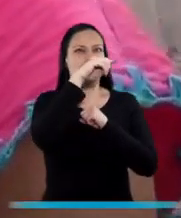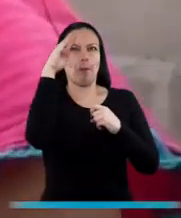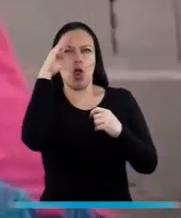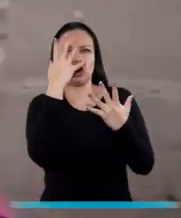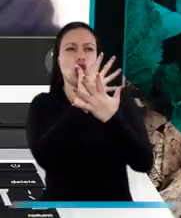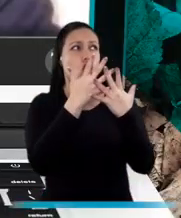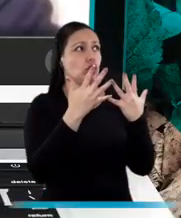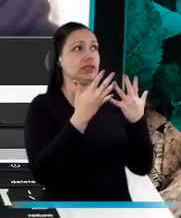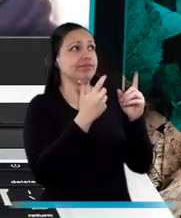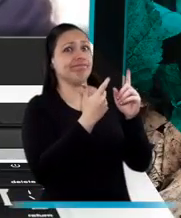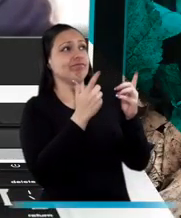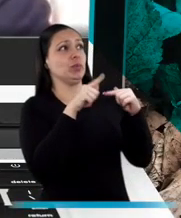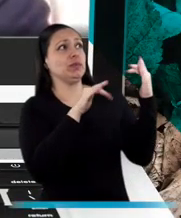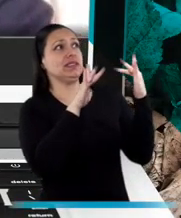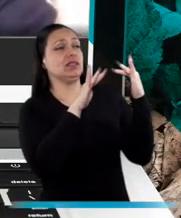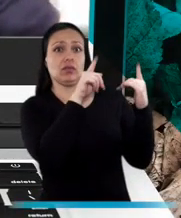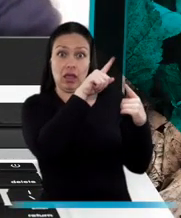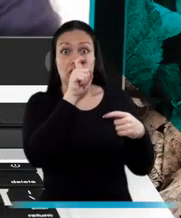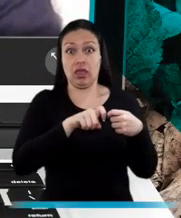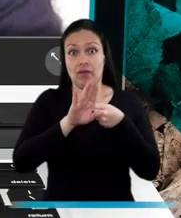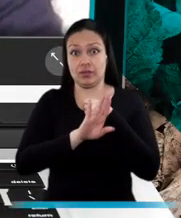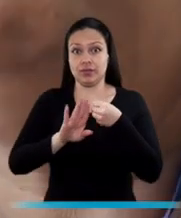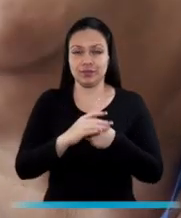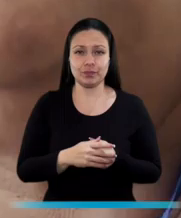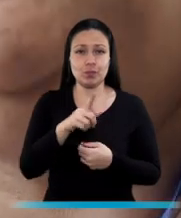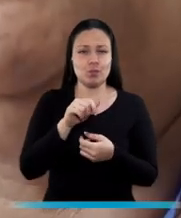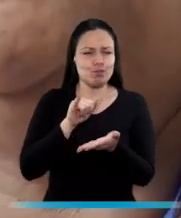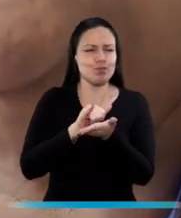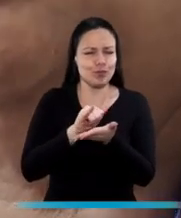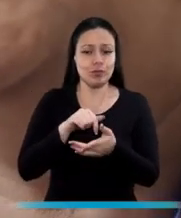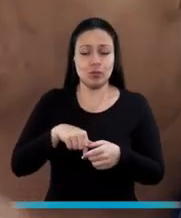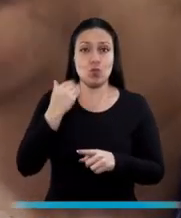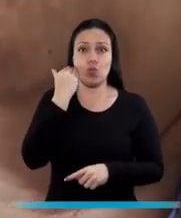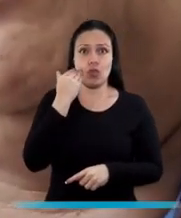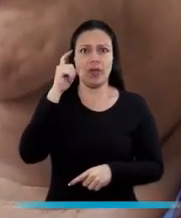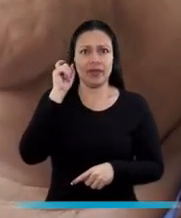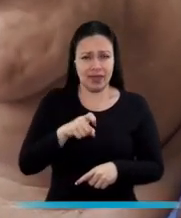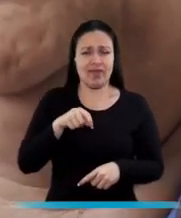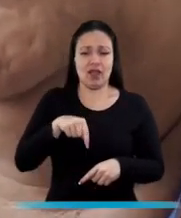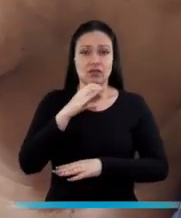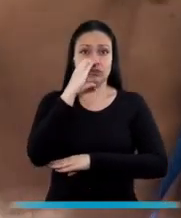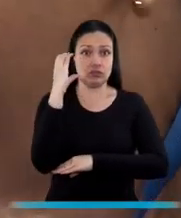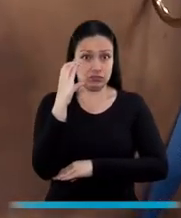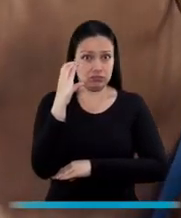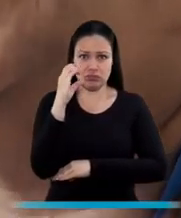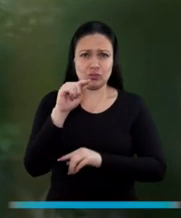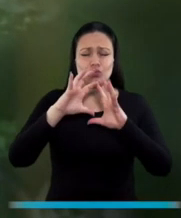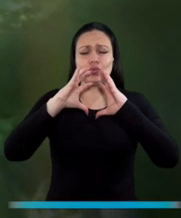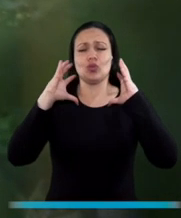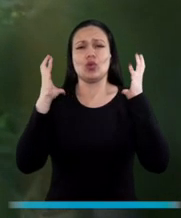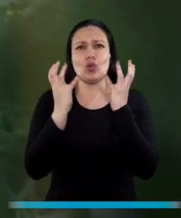y lejos de las autoridades que las deben proteger. Por eso la mujer requiere y demanda en Colombia y en el